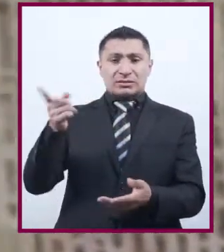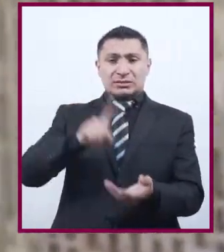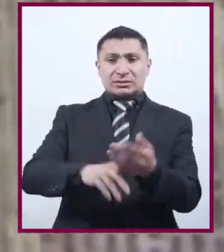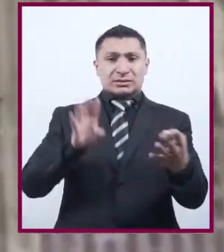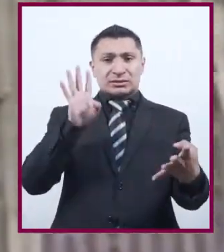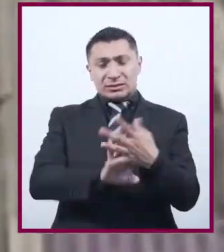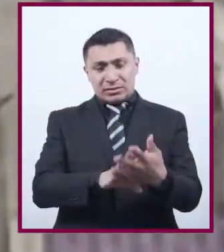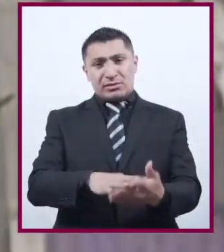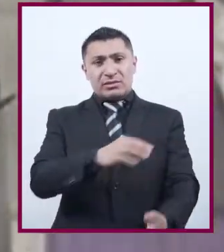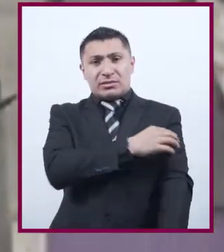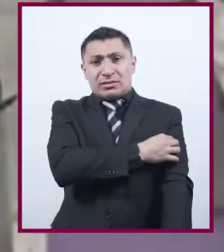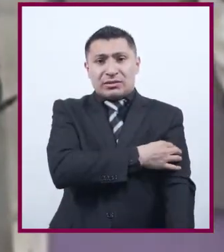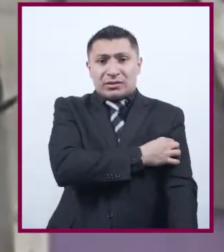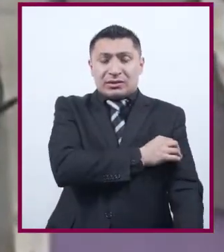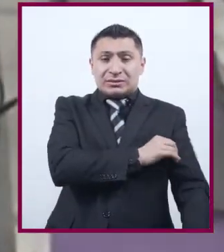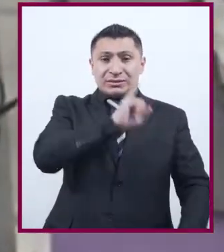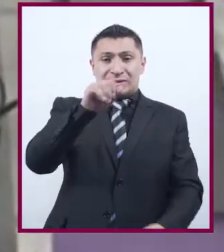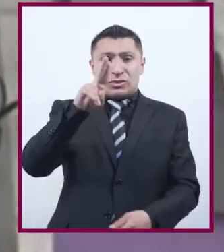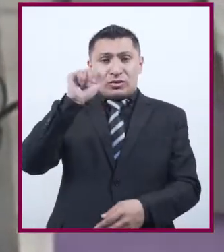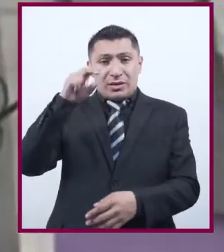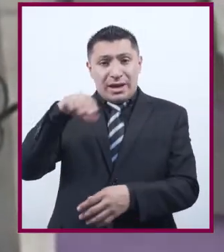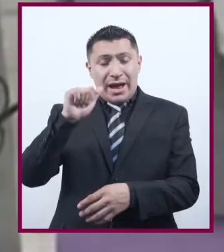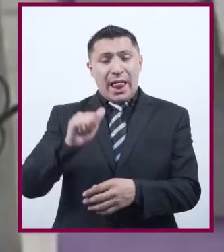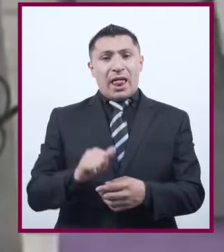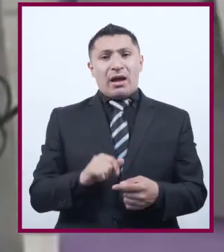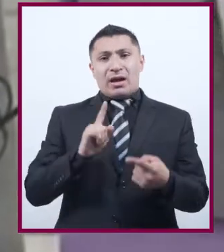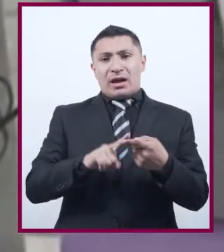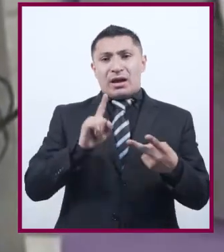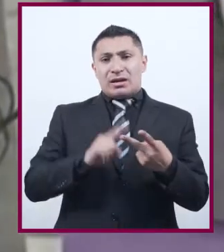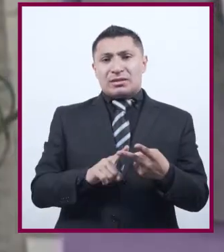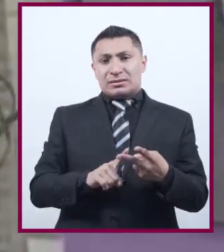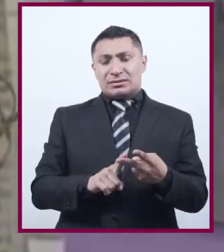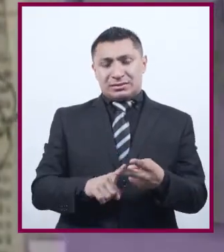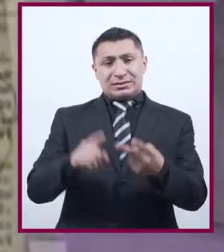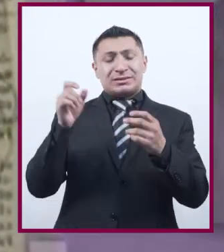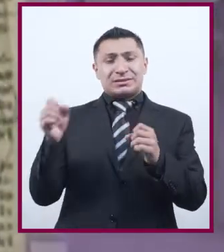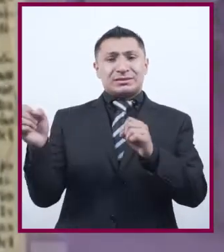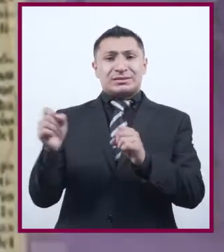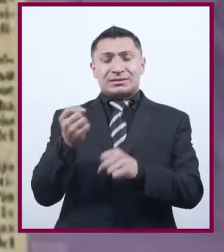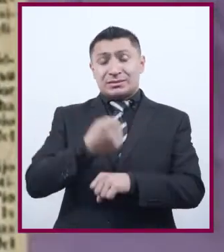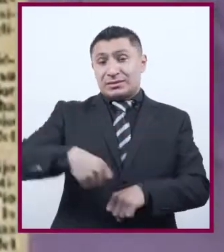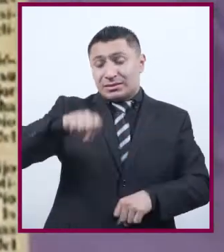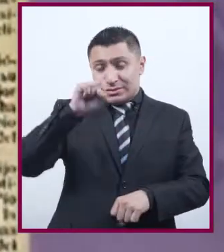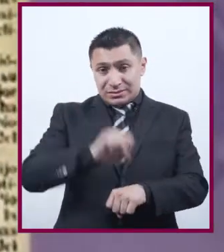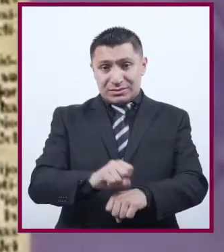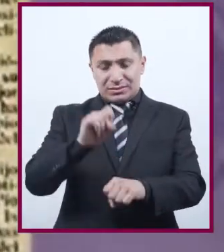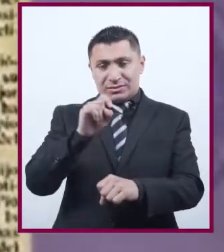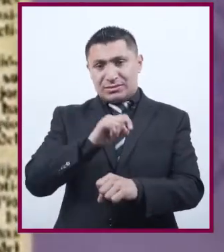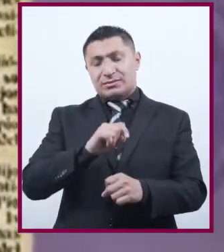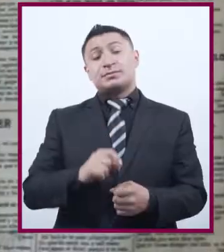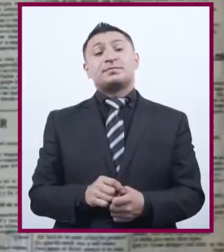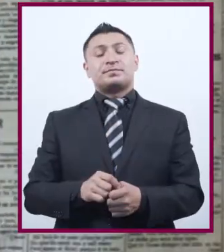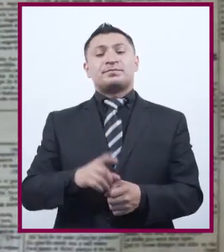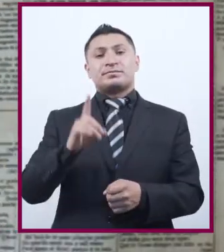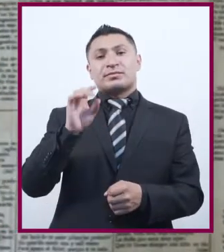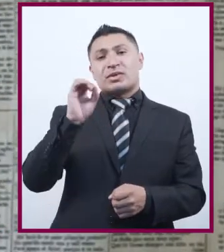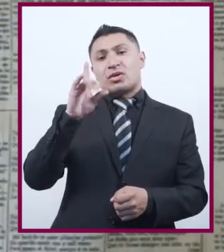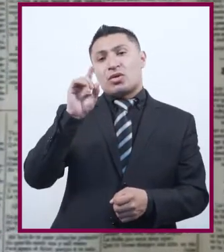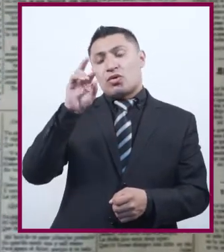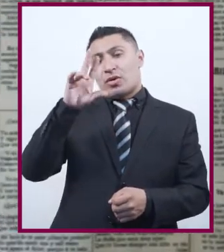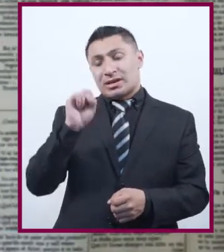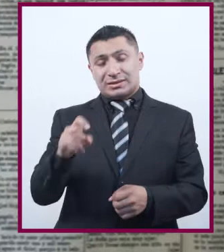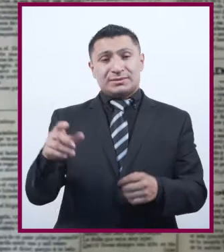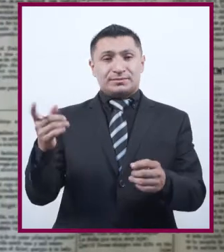mujeres que pisaron la cárcel estuvieron Juana Belén Gutiérrez de Mendoza, editora del semanario Vesper; Dolores